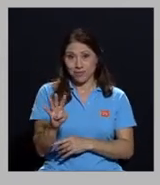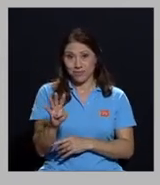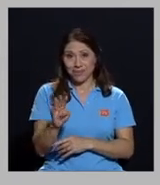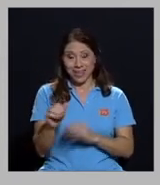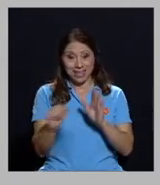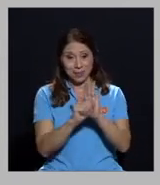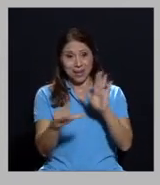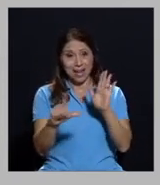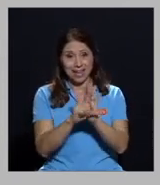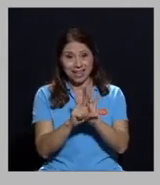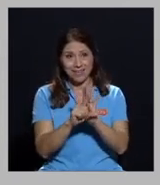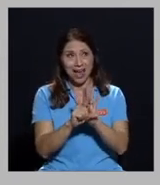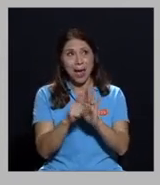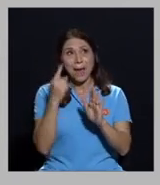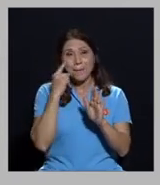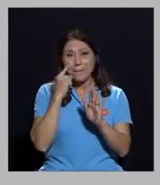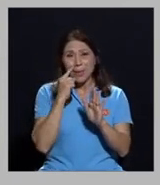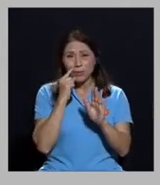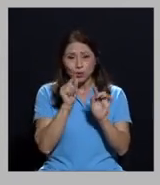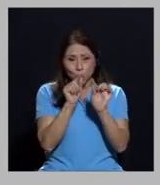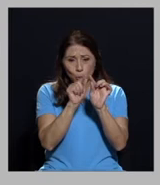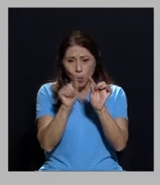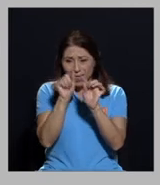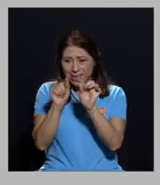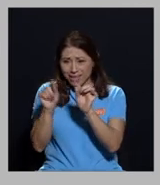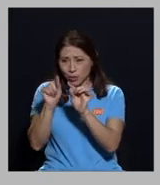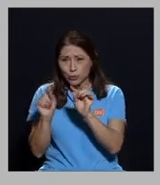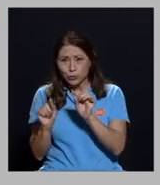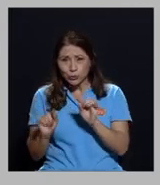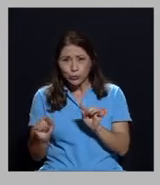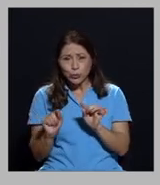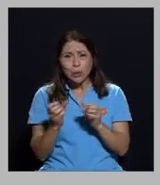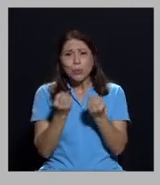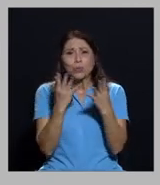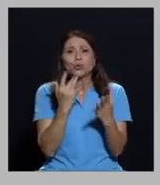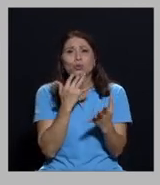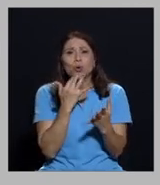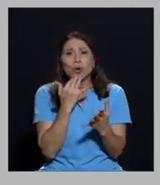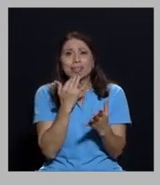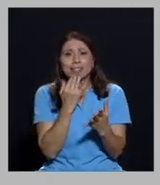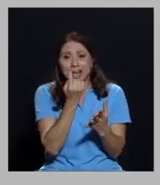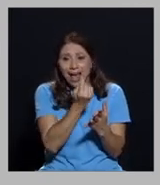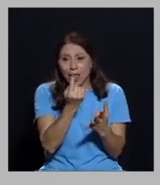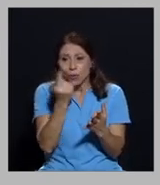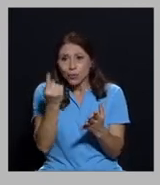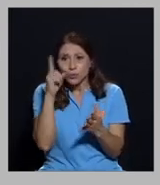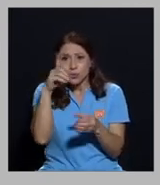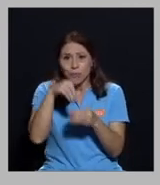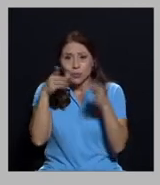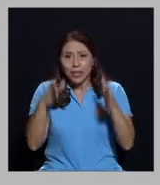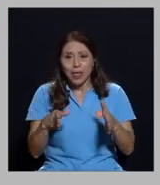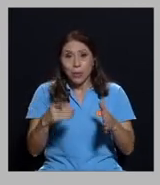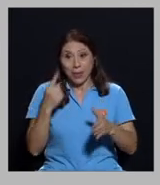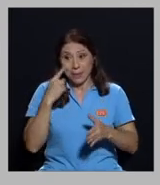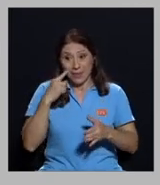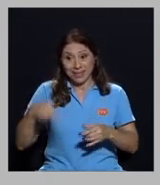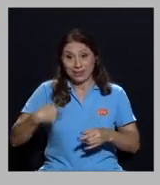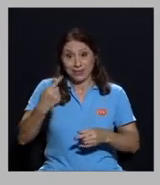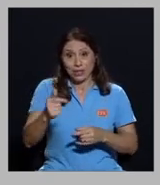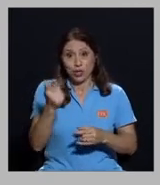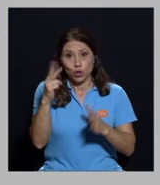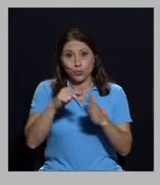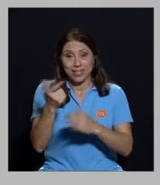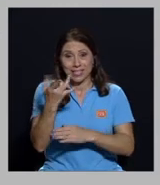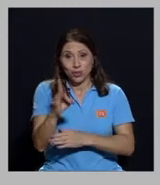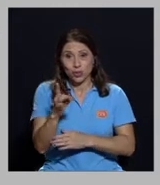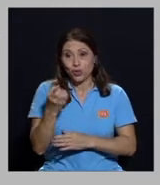diputado es muy multicolor y la asamblea de 2018 si usted fuera electo presidente usted va a